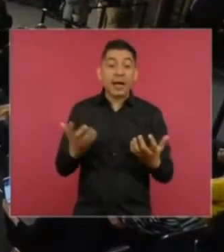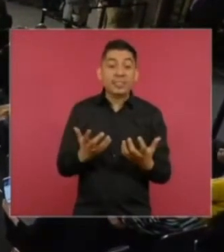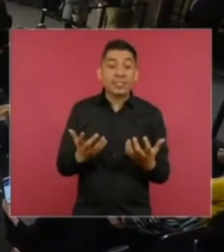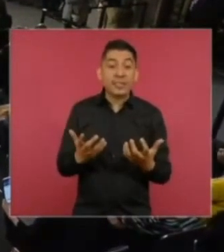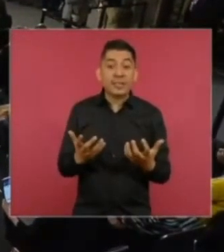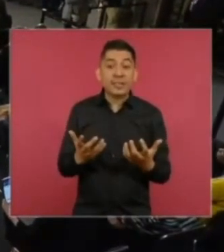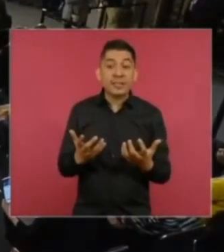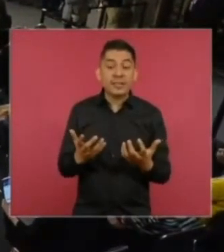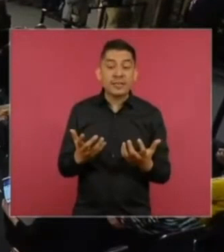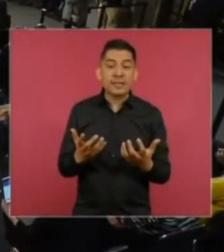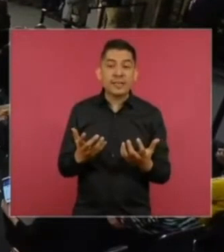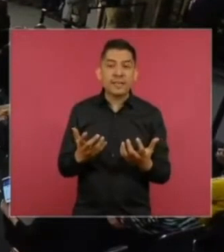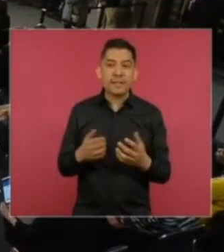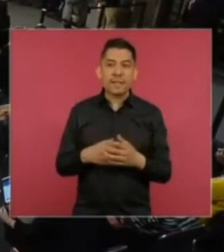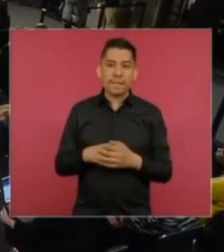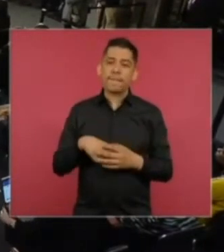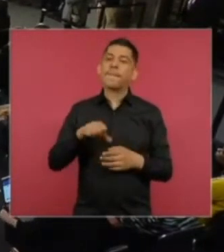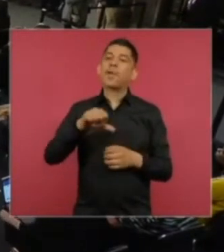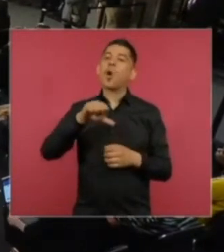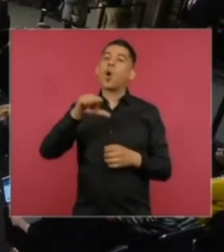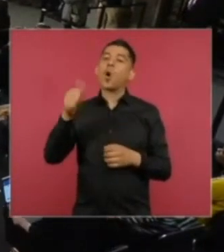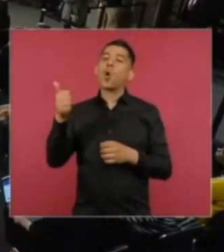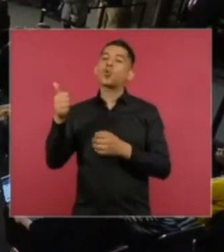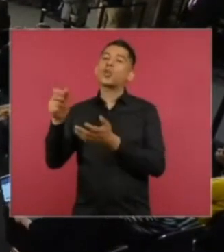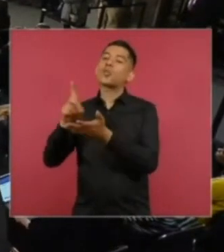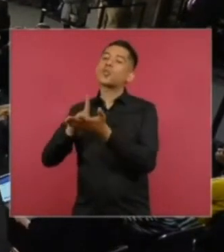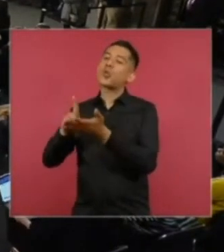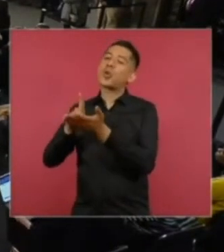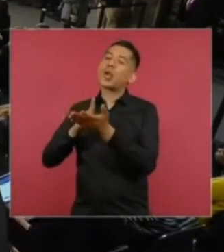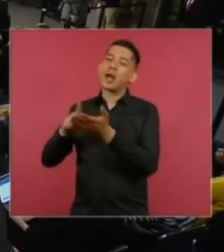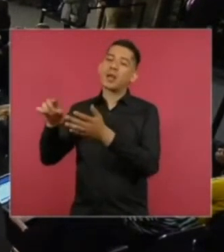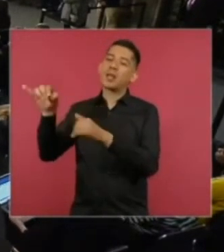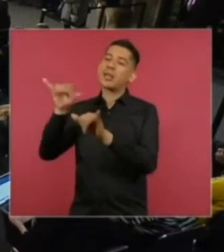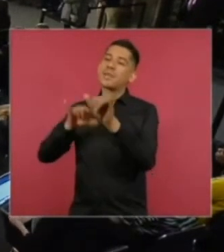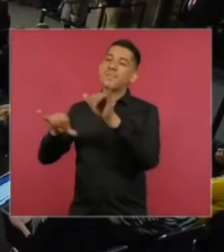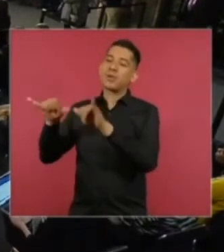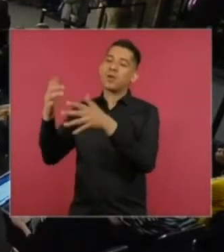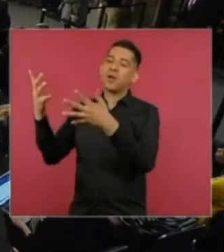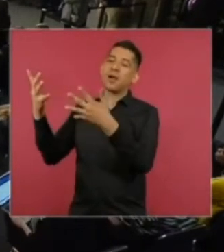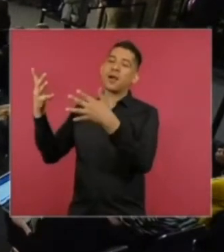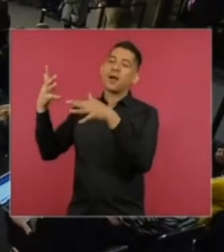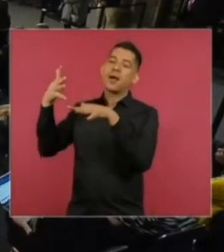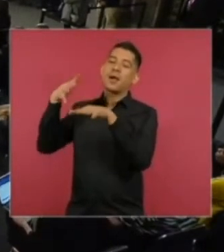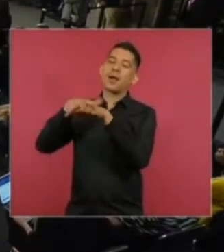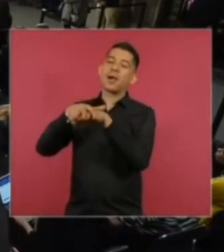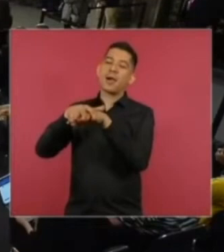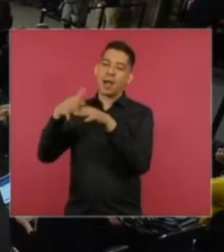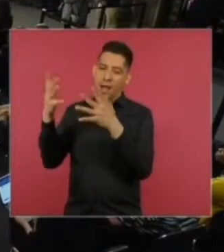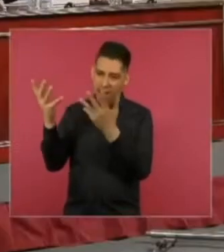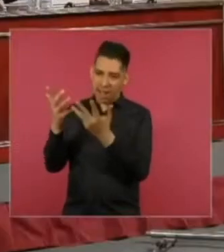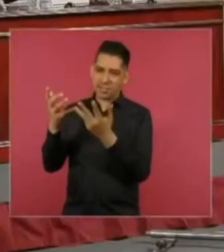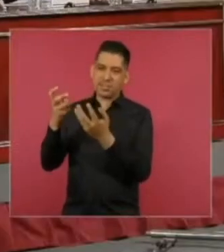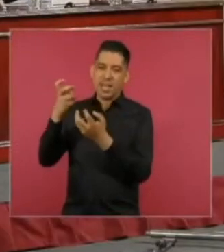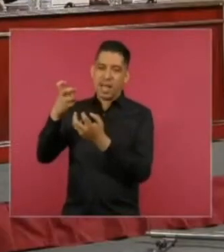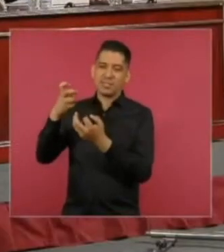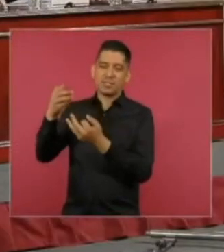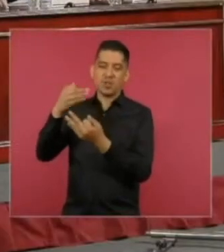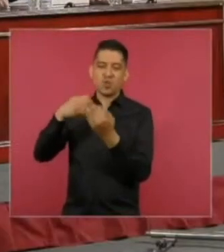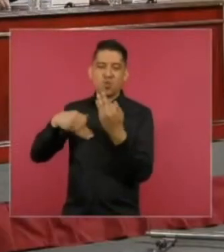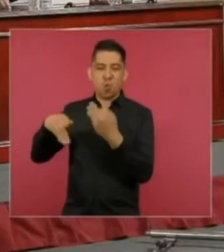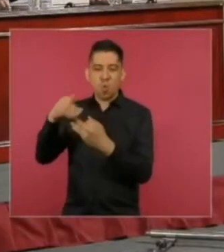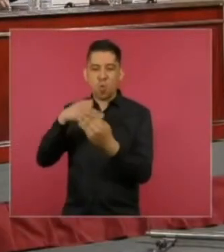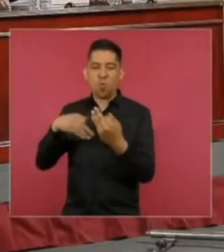se hace una mezcla con otras sustancias y otros precursores químicos y produce todos los daños a la